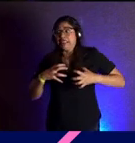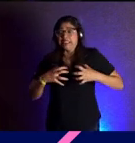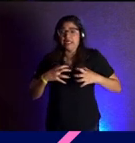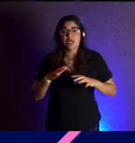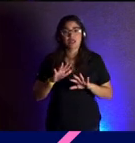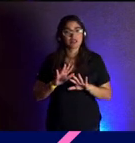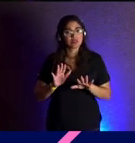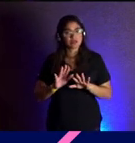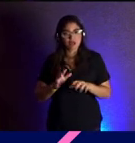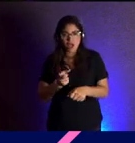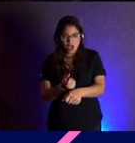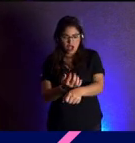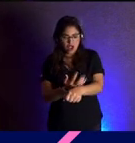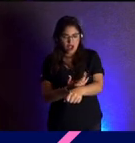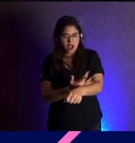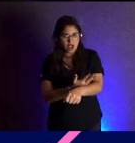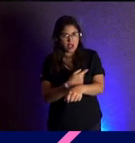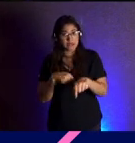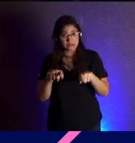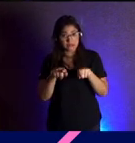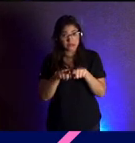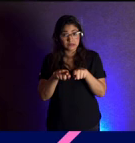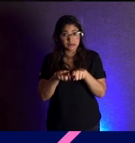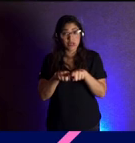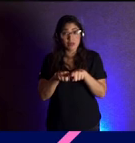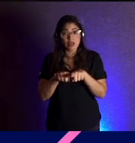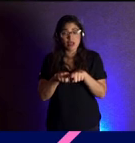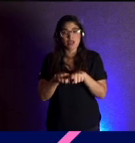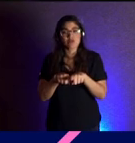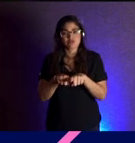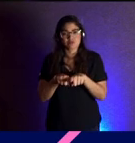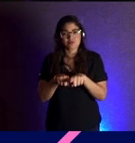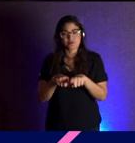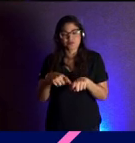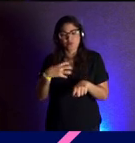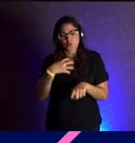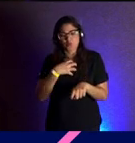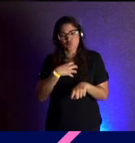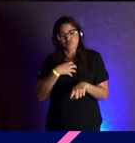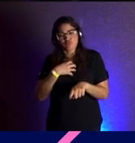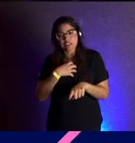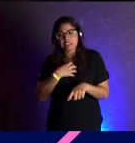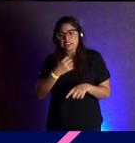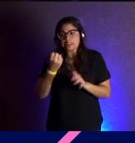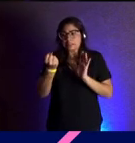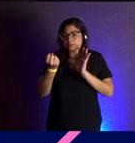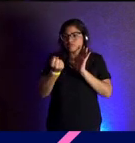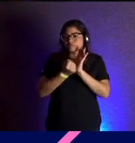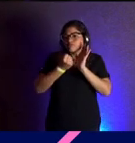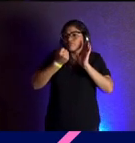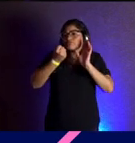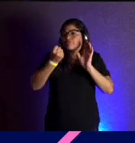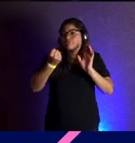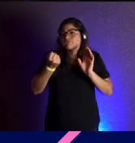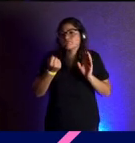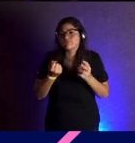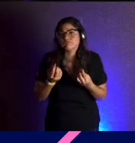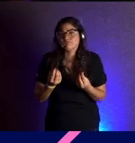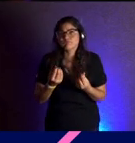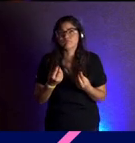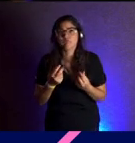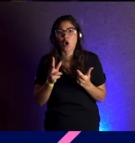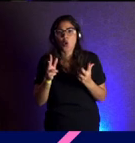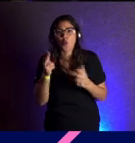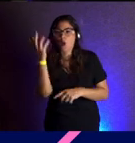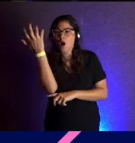es asombro. Lograr explicarle a alguien cómo un árbol, tiene el poder